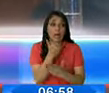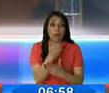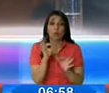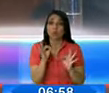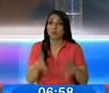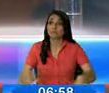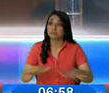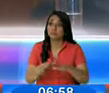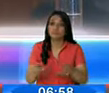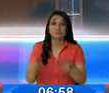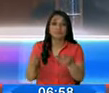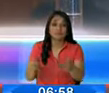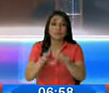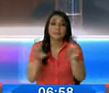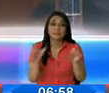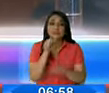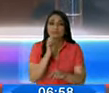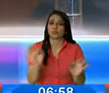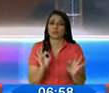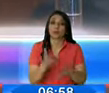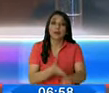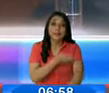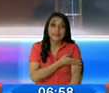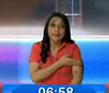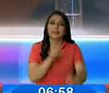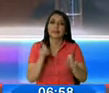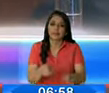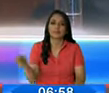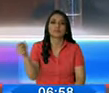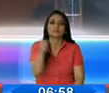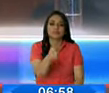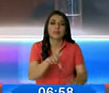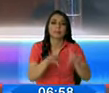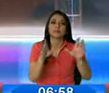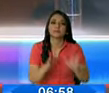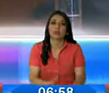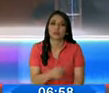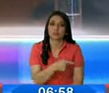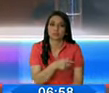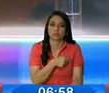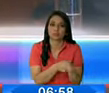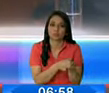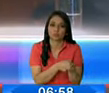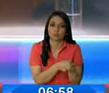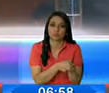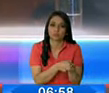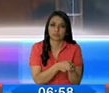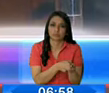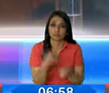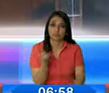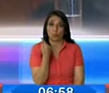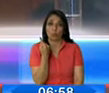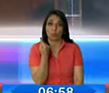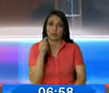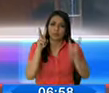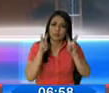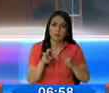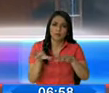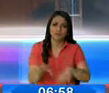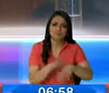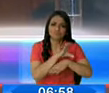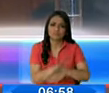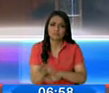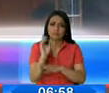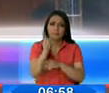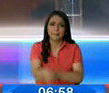obra a la empresa privada sin la presencia de los empresarios. No actuaremos sobre temas agropecuarios o de